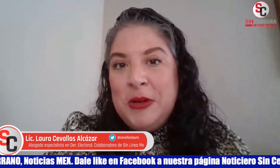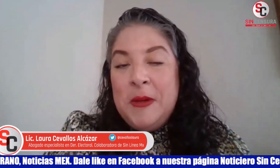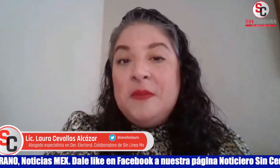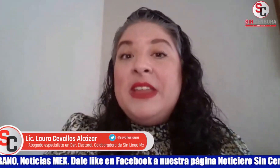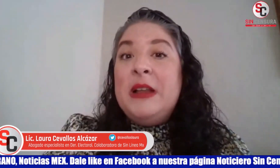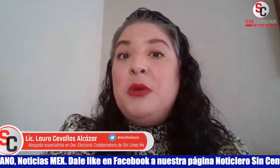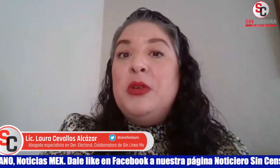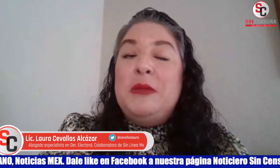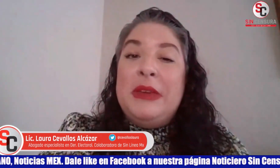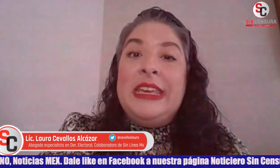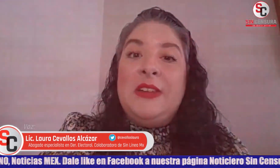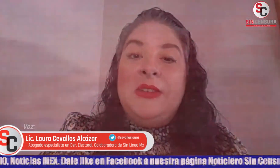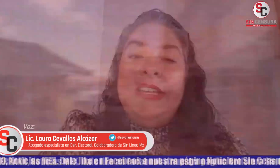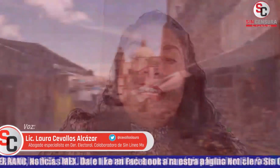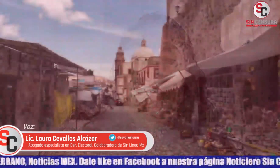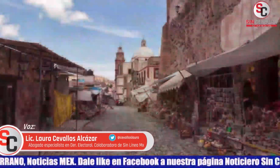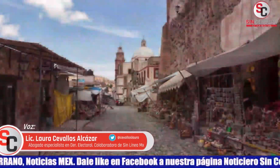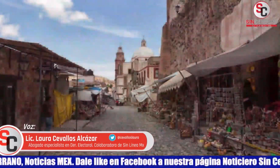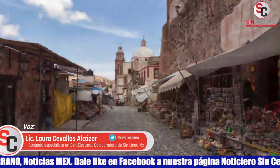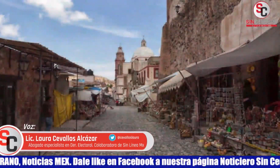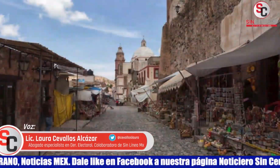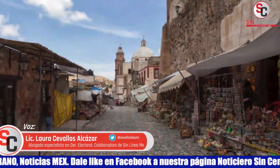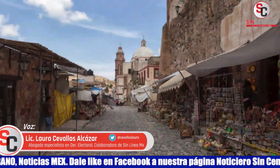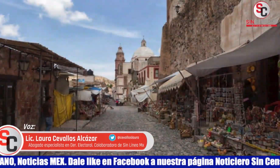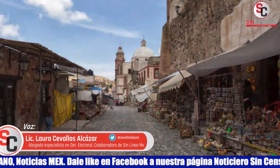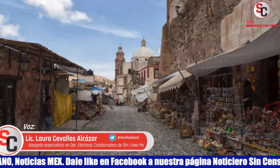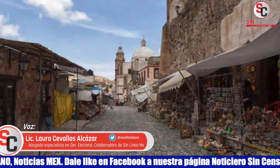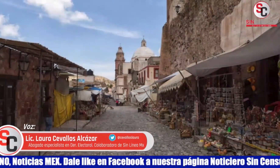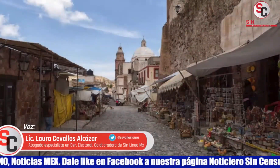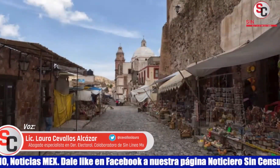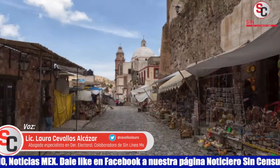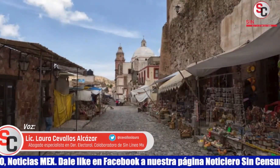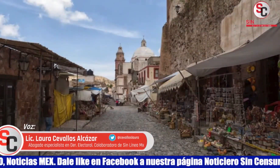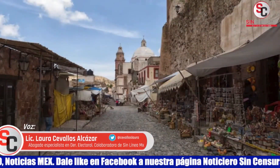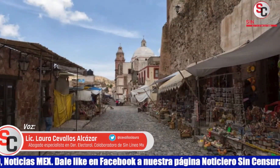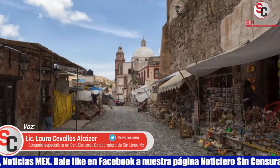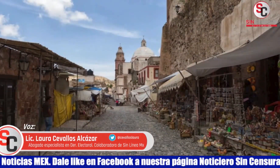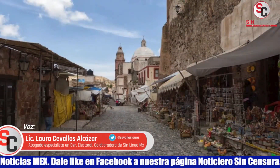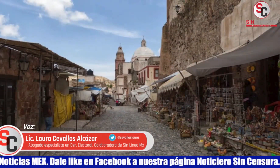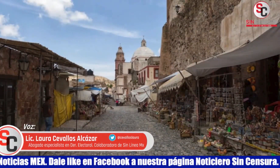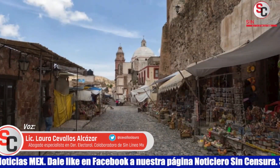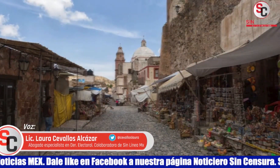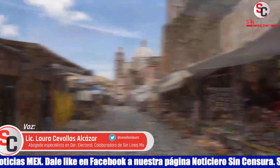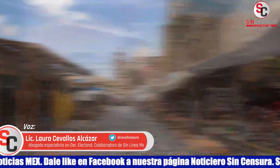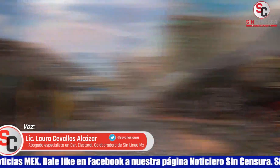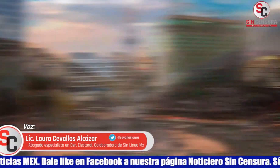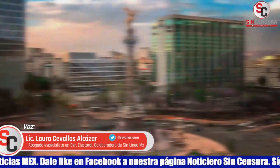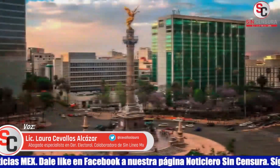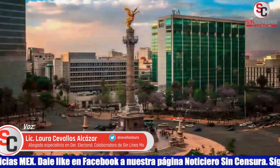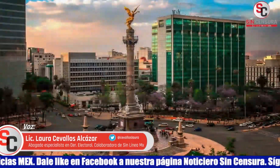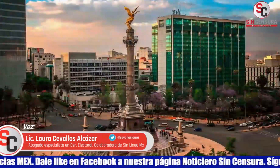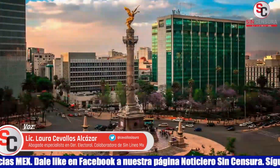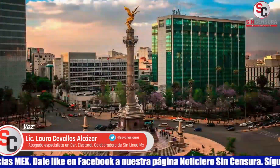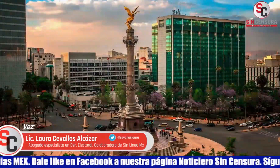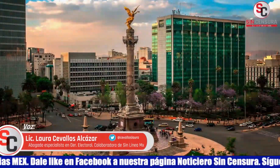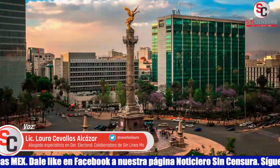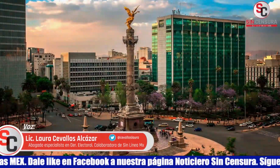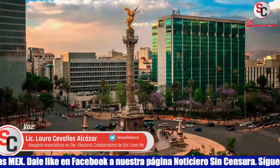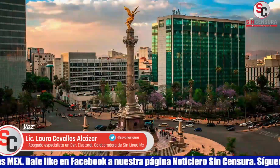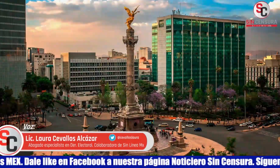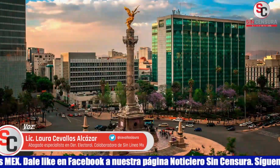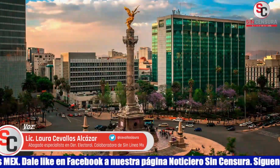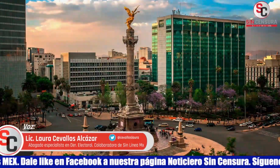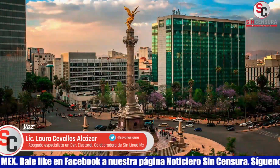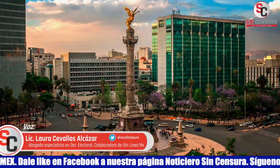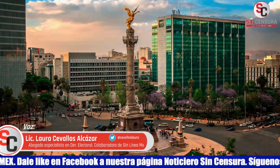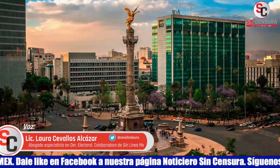beneficio del pueblo de México. Entonces, a él lo tildaron por eso de loco, de mentiroso, de